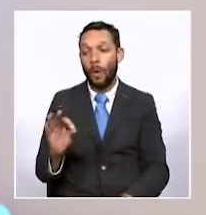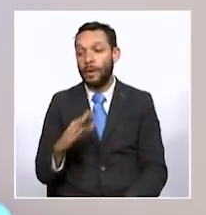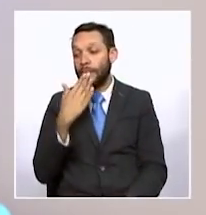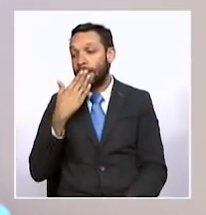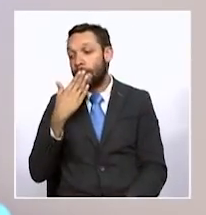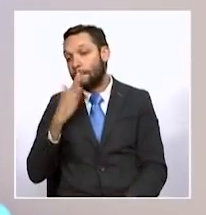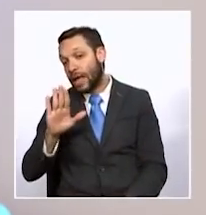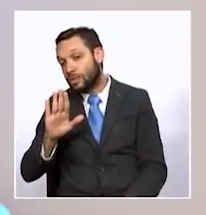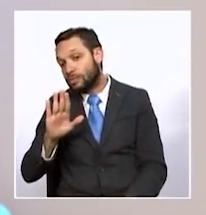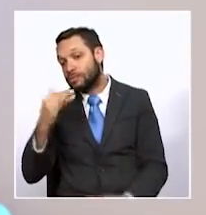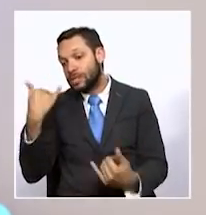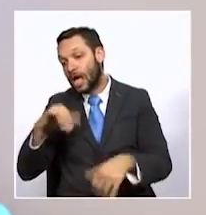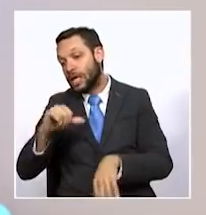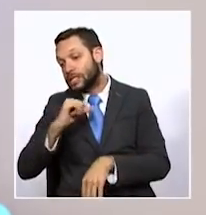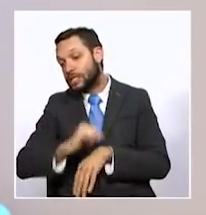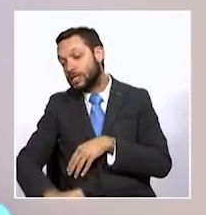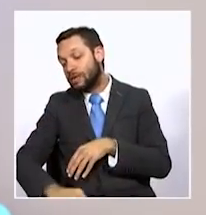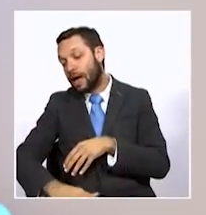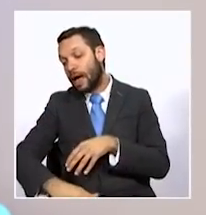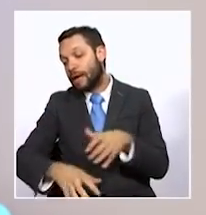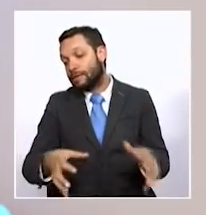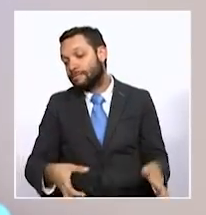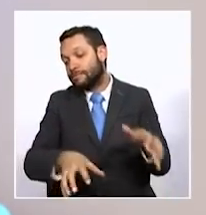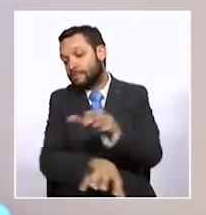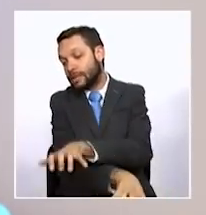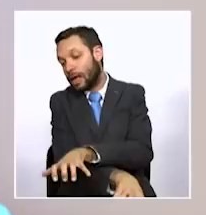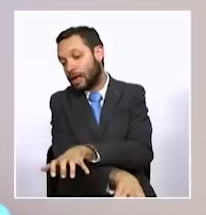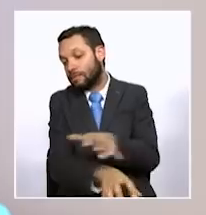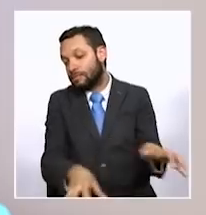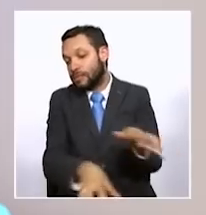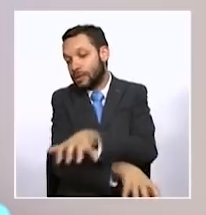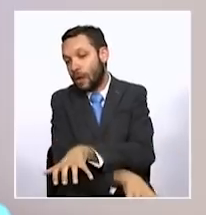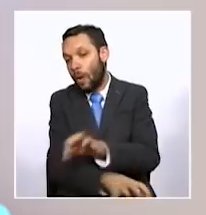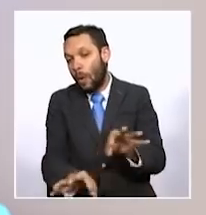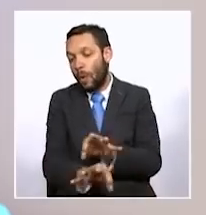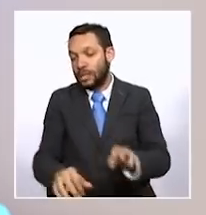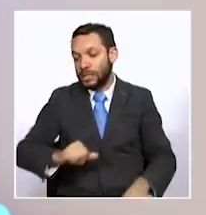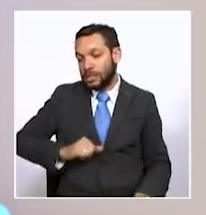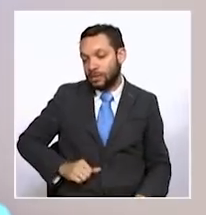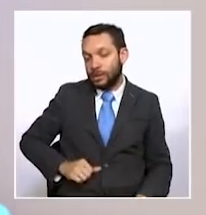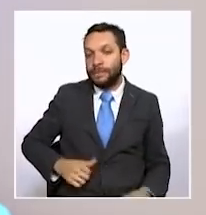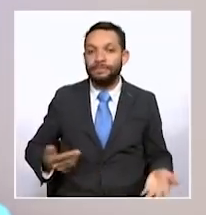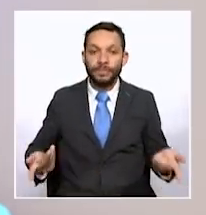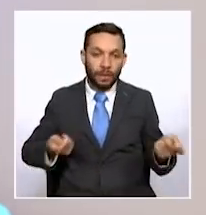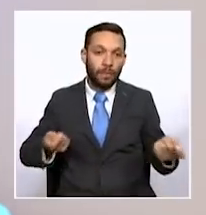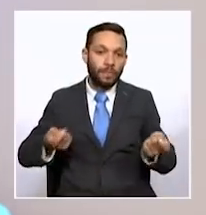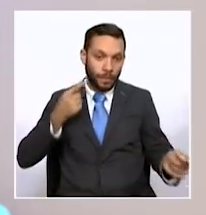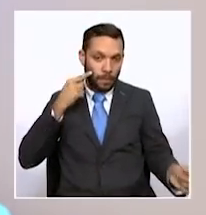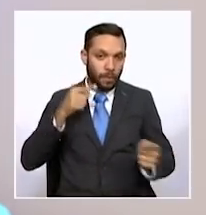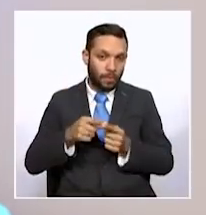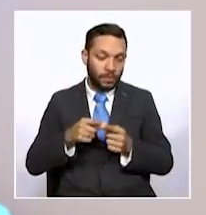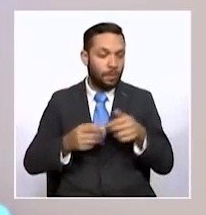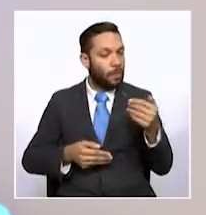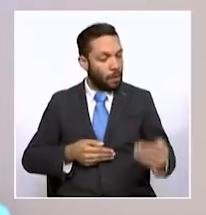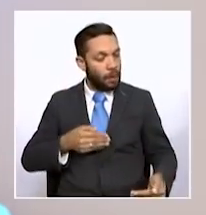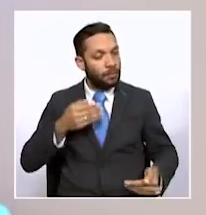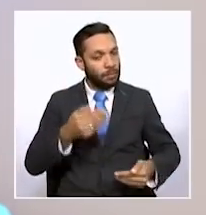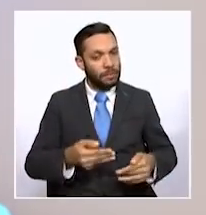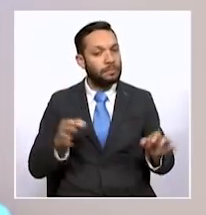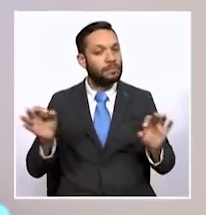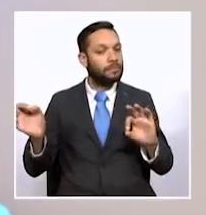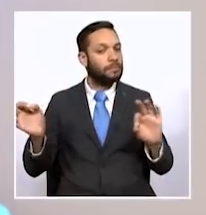trasplante, hay que hacer una cirugía. Y a eso es lo que nosotros queremos apuntar con este programa,